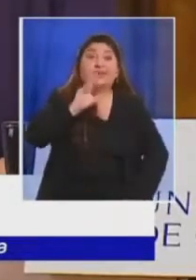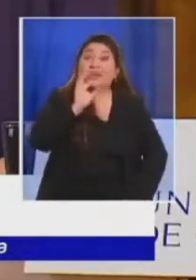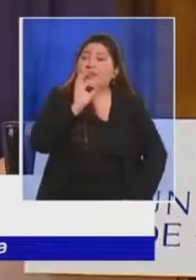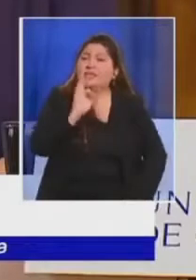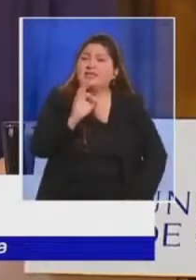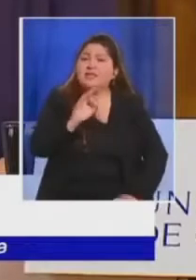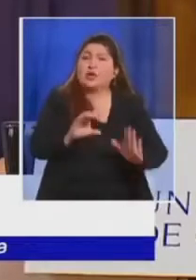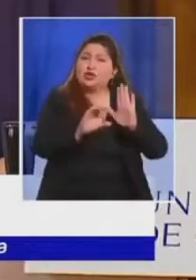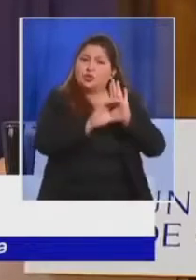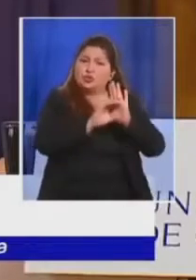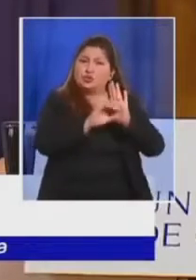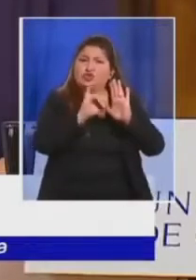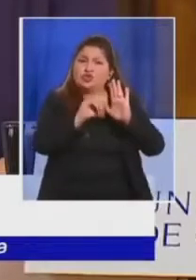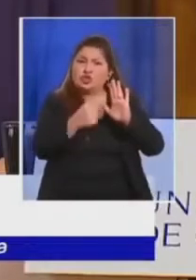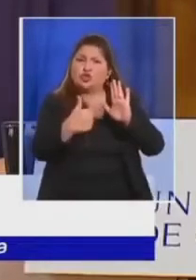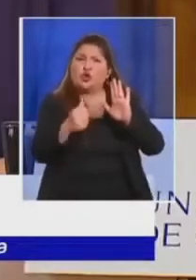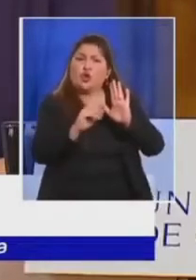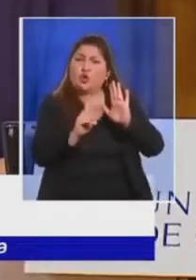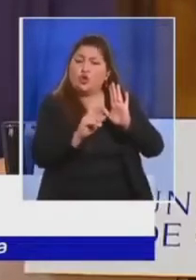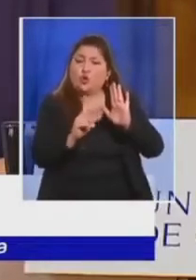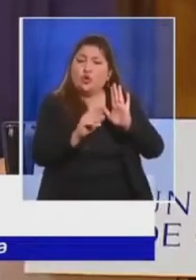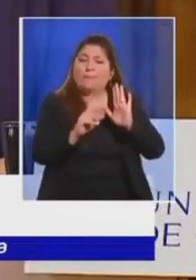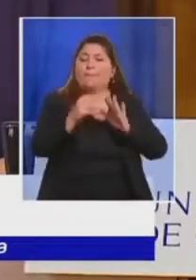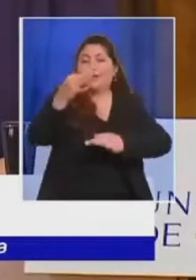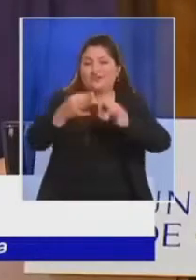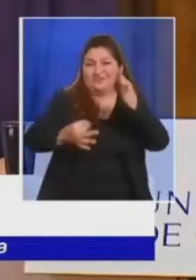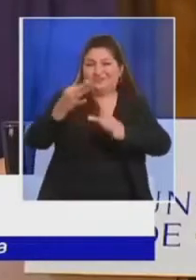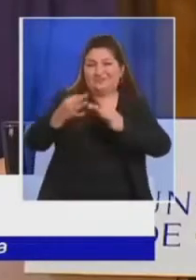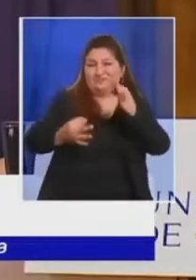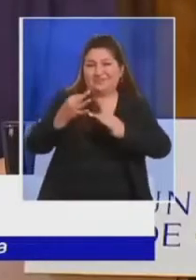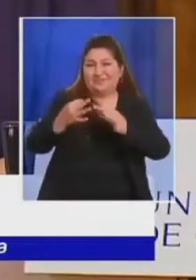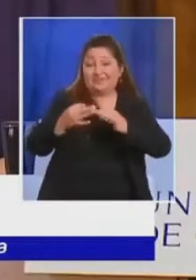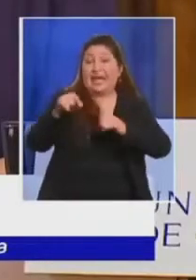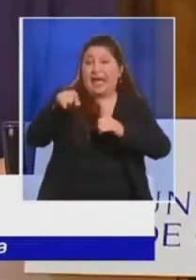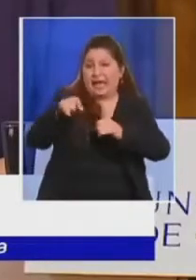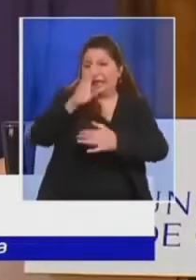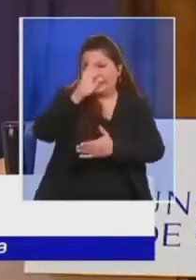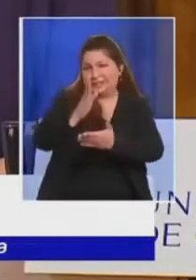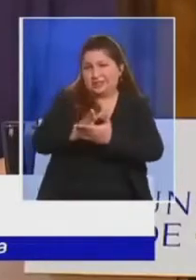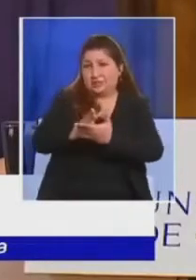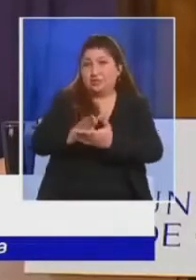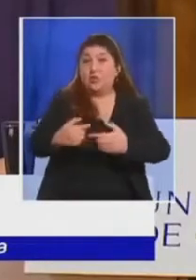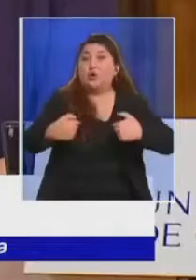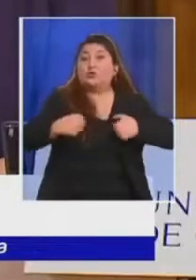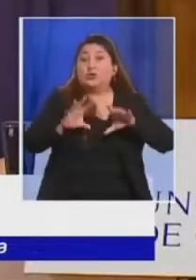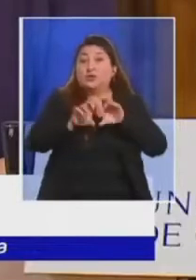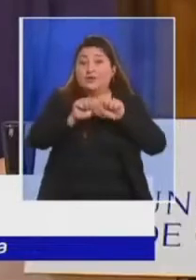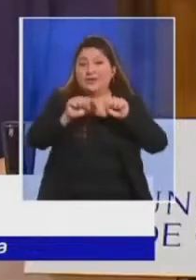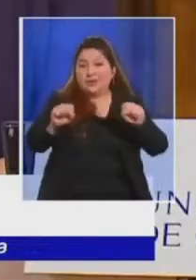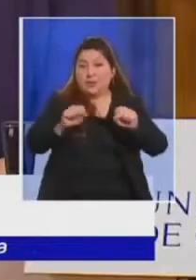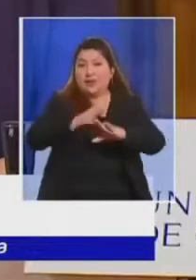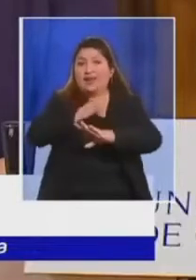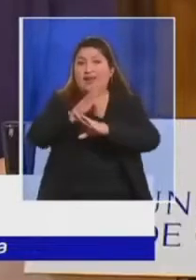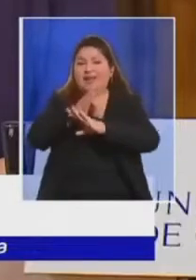tribunal que está en nuestro sistema jurídico, por lo tanto lo determina el tribunal. Yo estaba de acuerdo en recurrir al